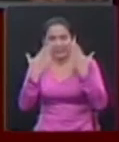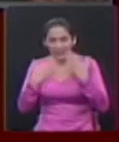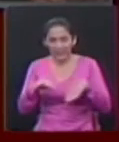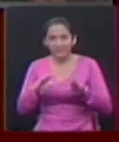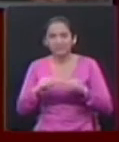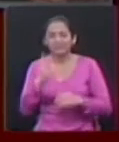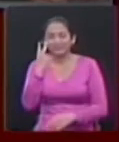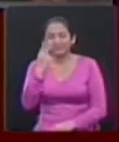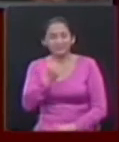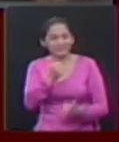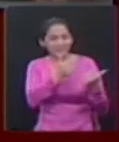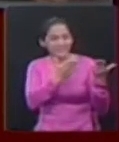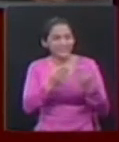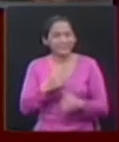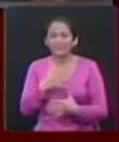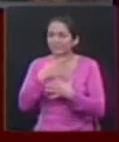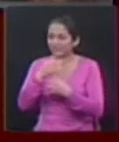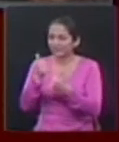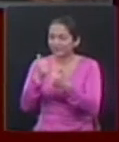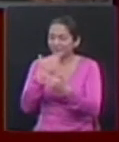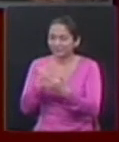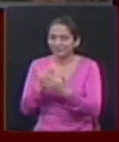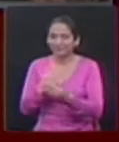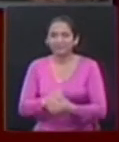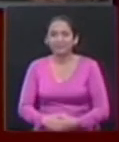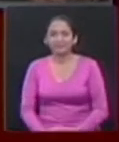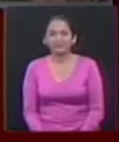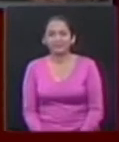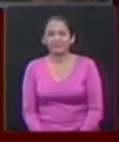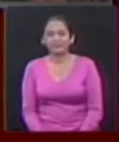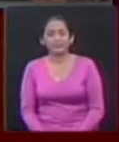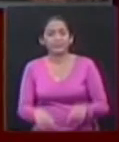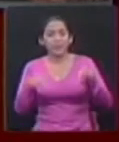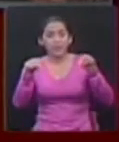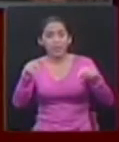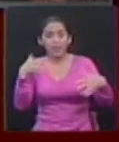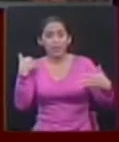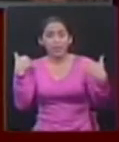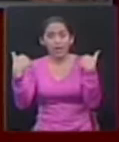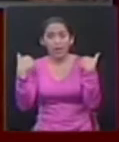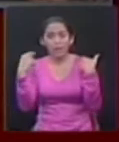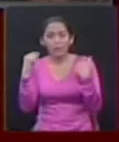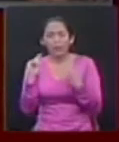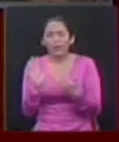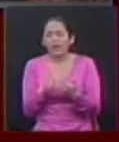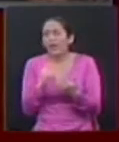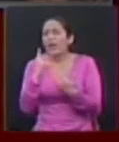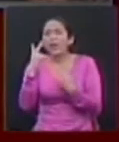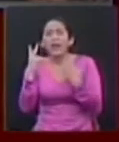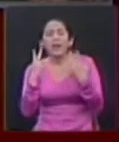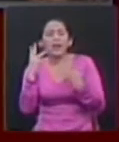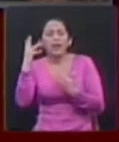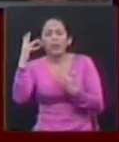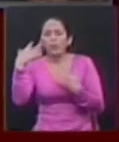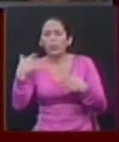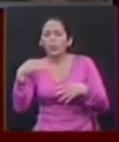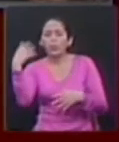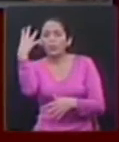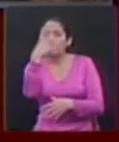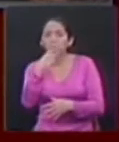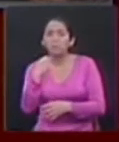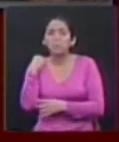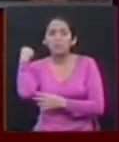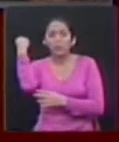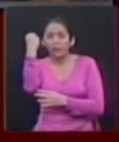por acompañarnos. Un gusto. Muchas gracias, un gusto. Bueno, La Traviata ha sido uno de los títulos más celebrados a lo largo de la historia de